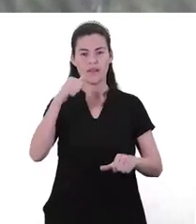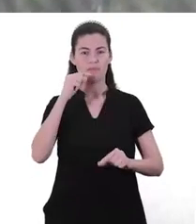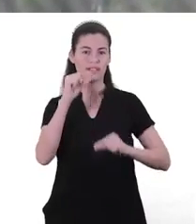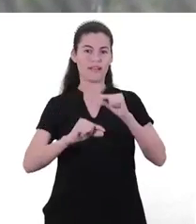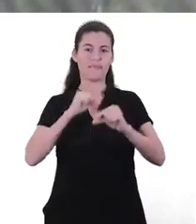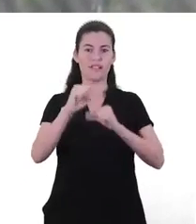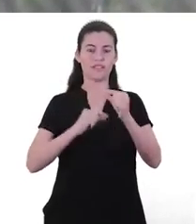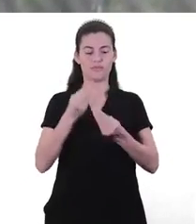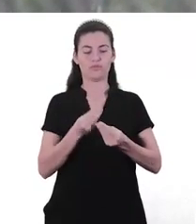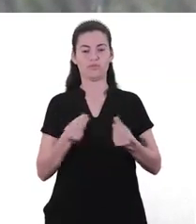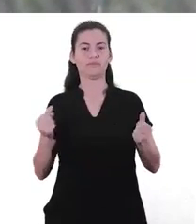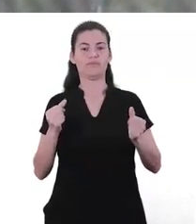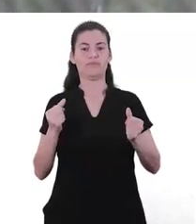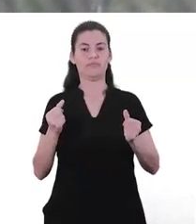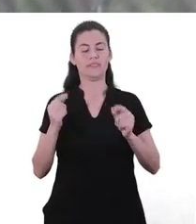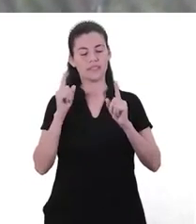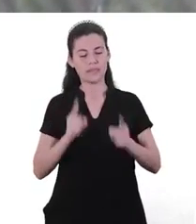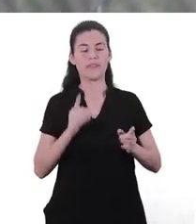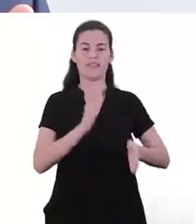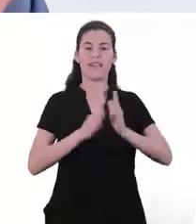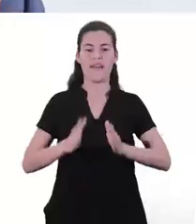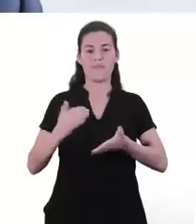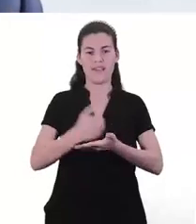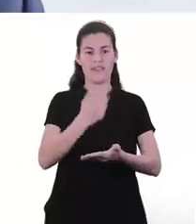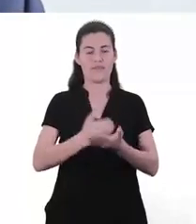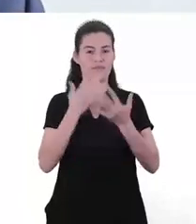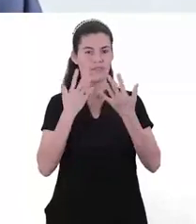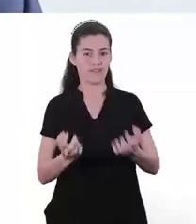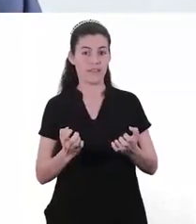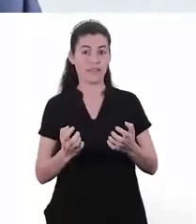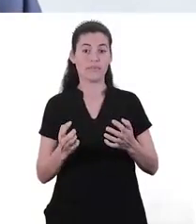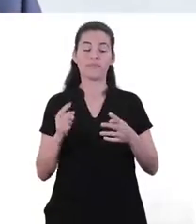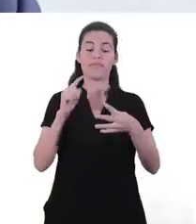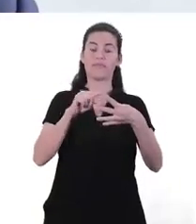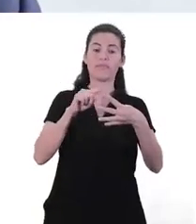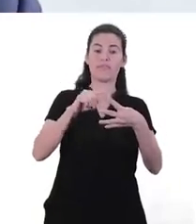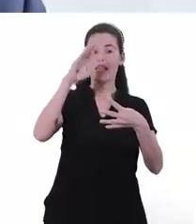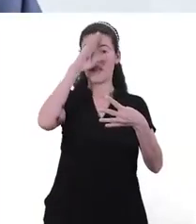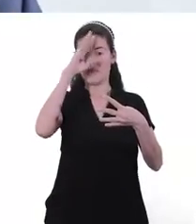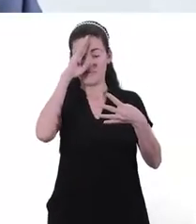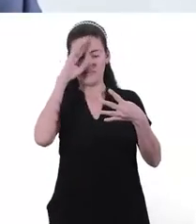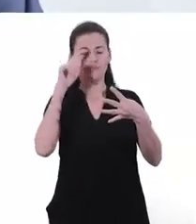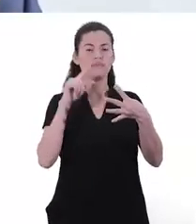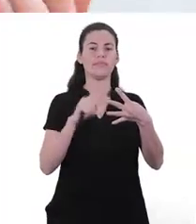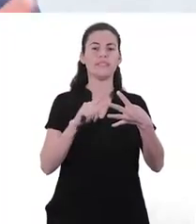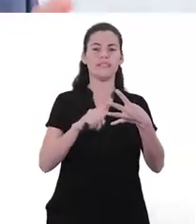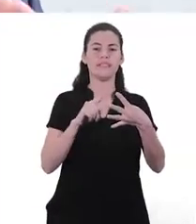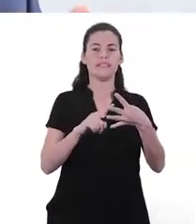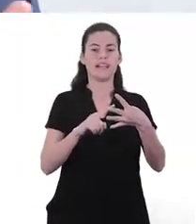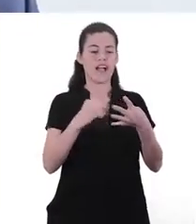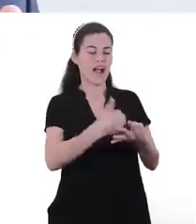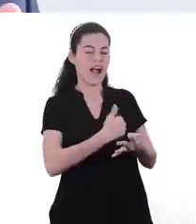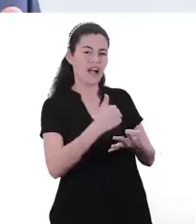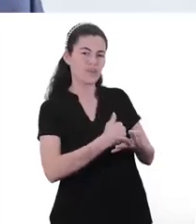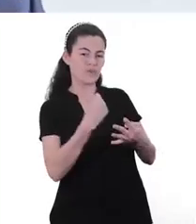es sanadora y por sobre todo terapéutica. Hablamos de aprendizaje, hablamos de detección de algunas situaciones que puede hacer